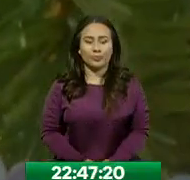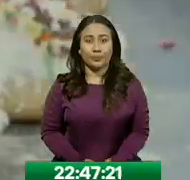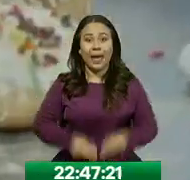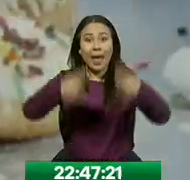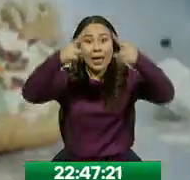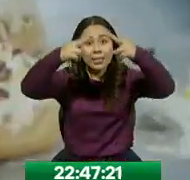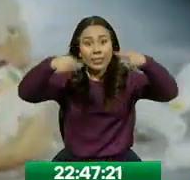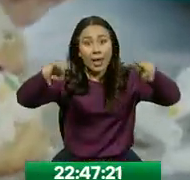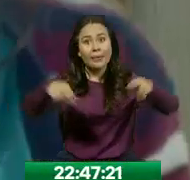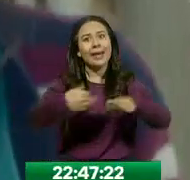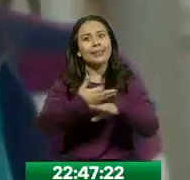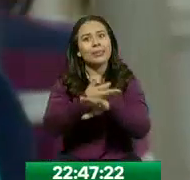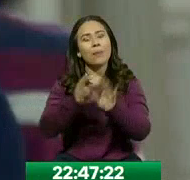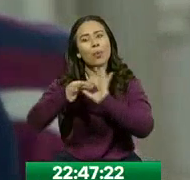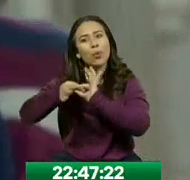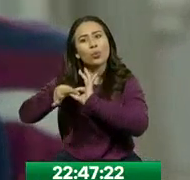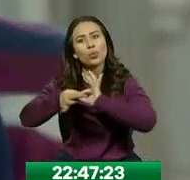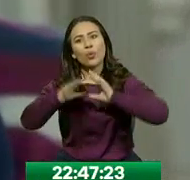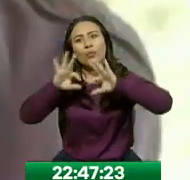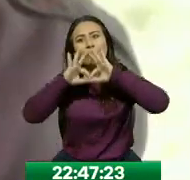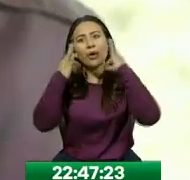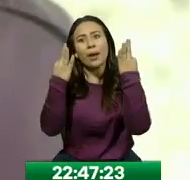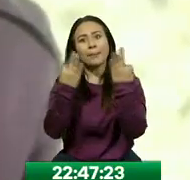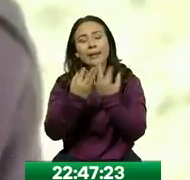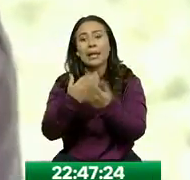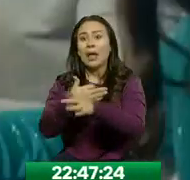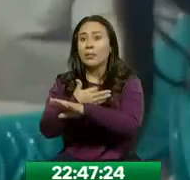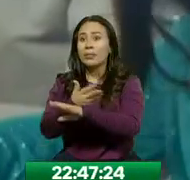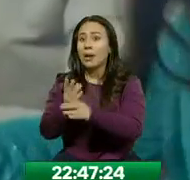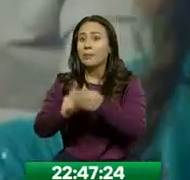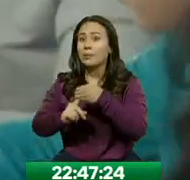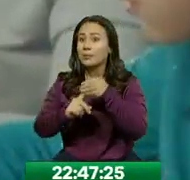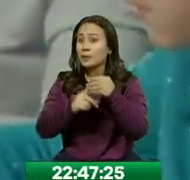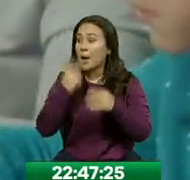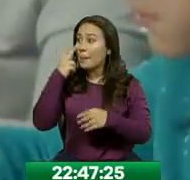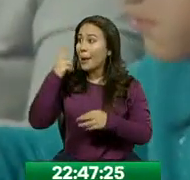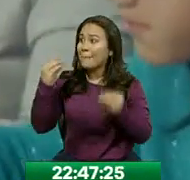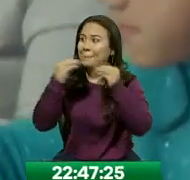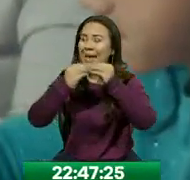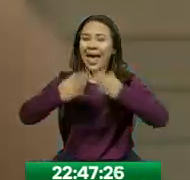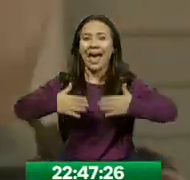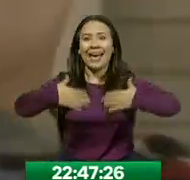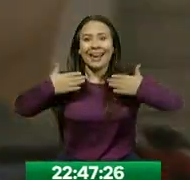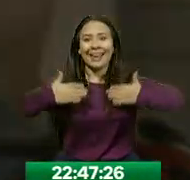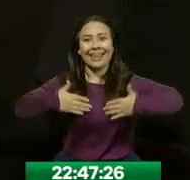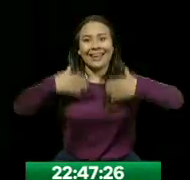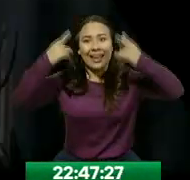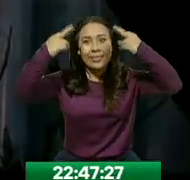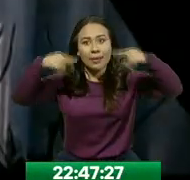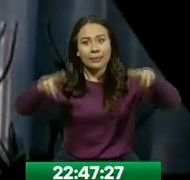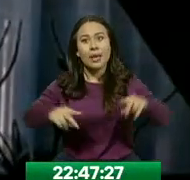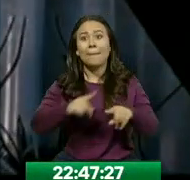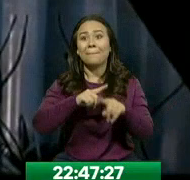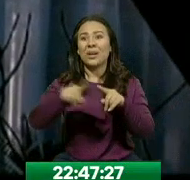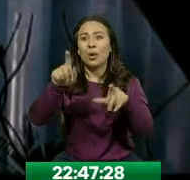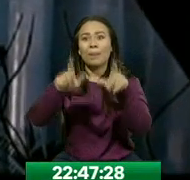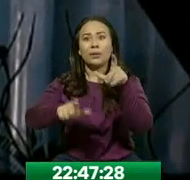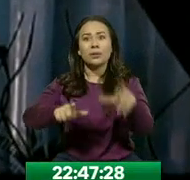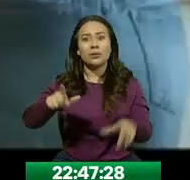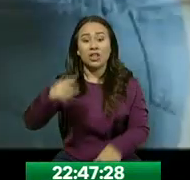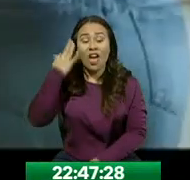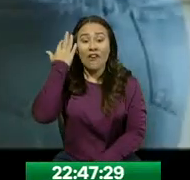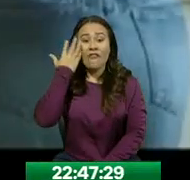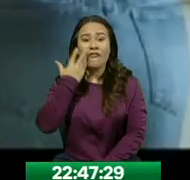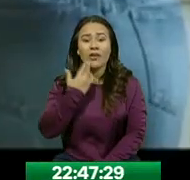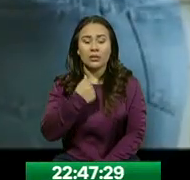Navidad es un tiempo de unión familiar, una época considerada como la más alegre del año. Sin embargo, hay personas que estas fechas